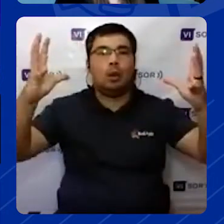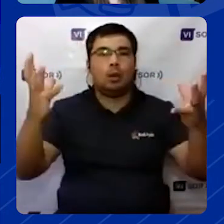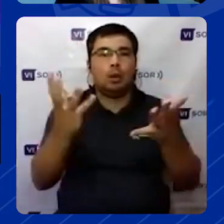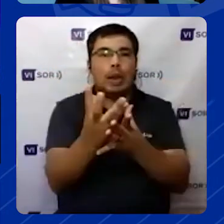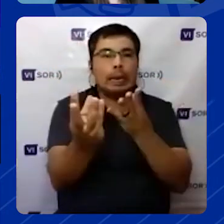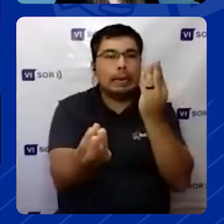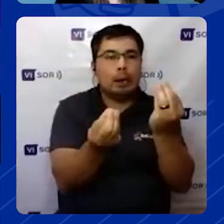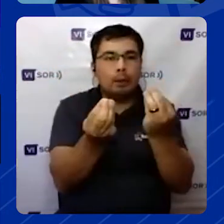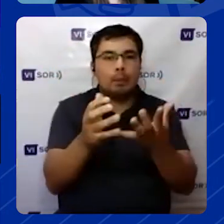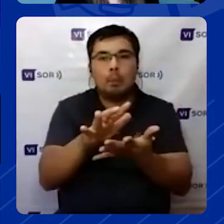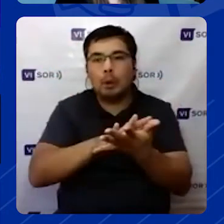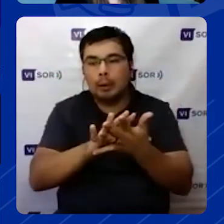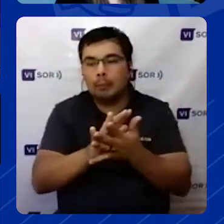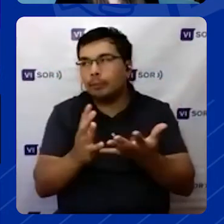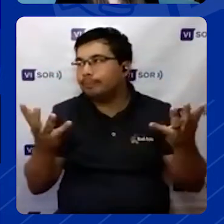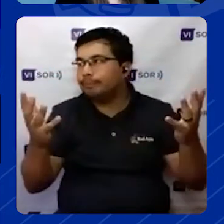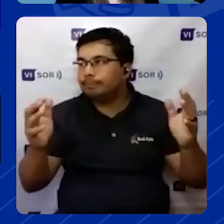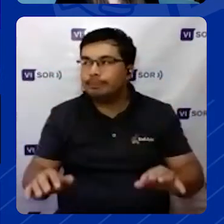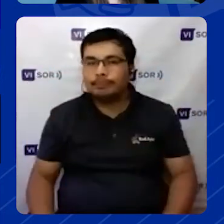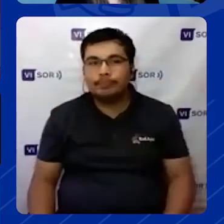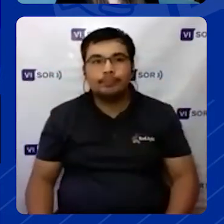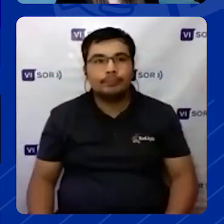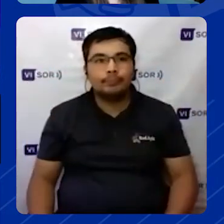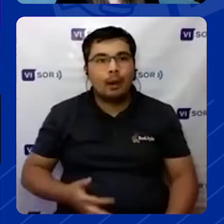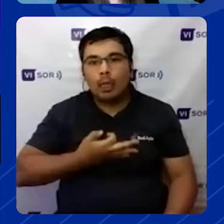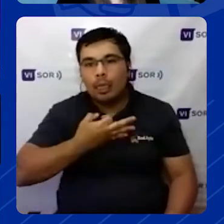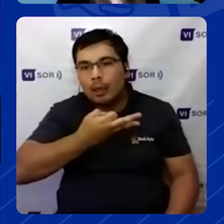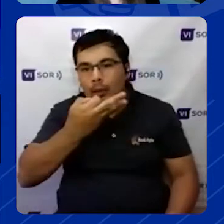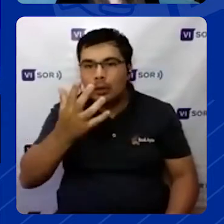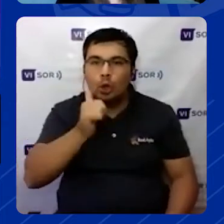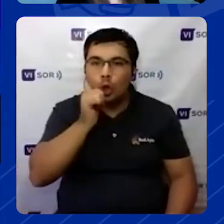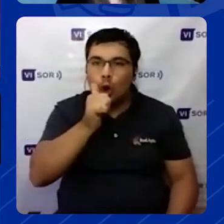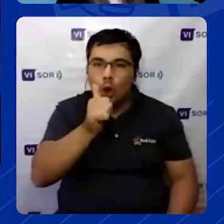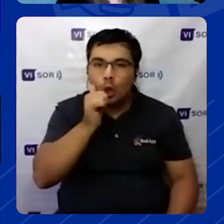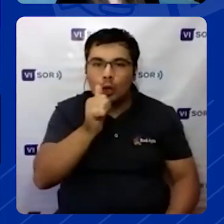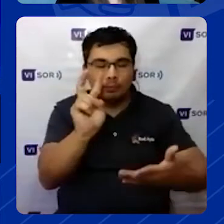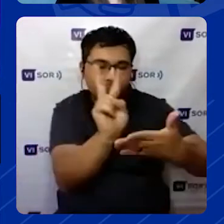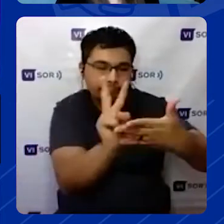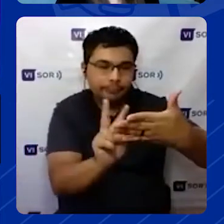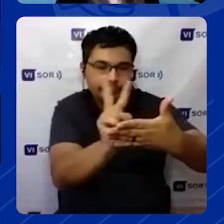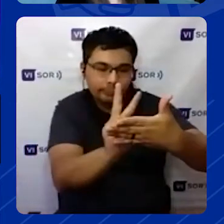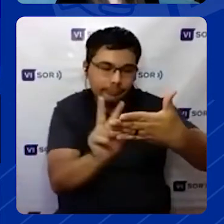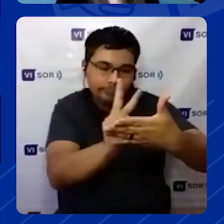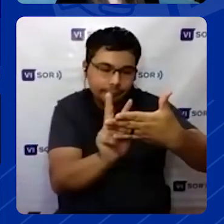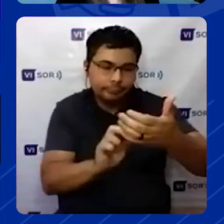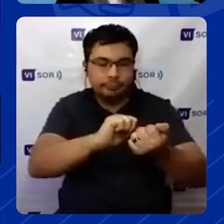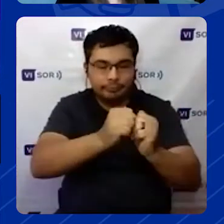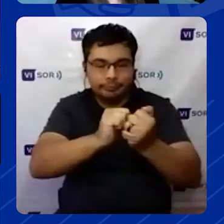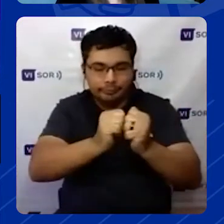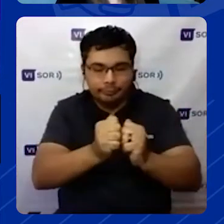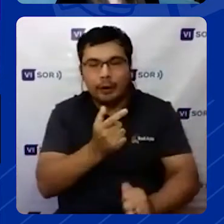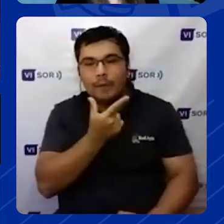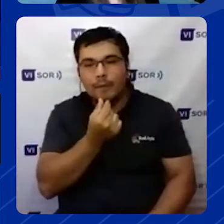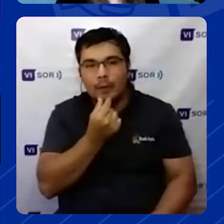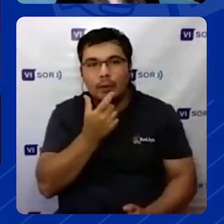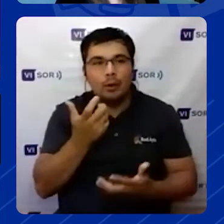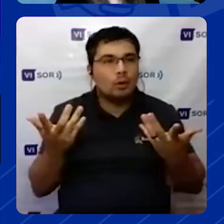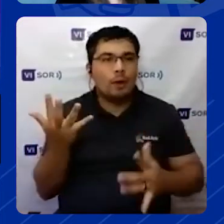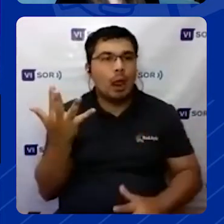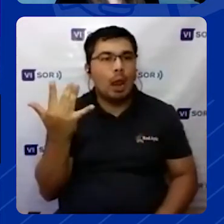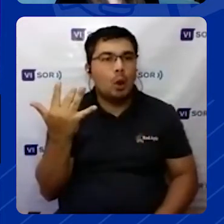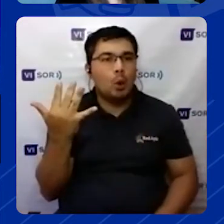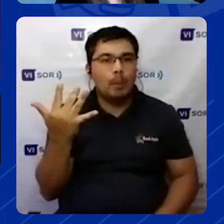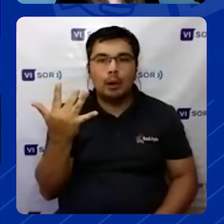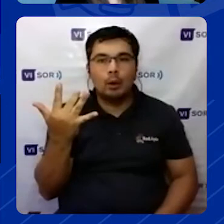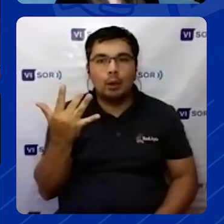no tendría mucho sentido que estuviéramos todos los días adaptando en lectura fácil las noticias sobre el número de contagiados,